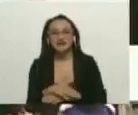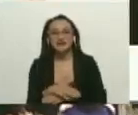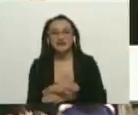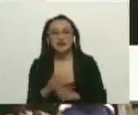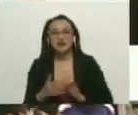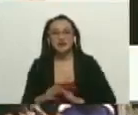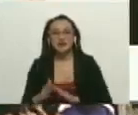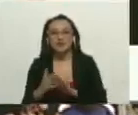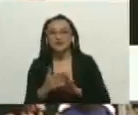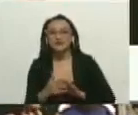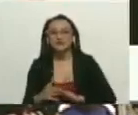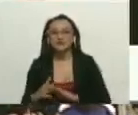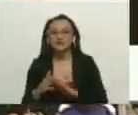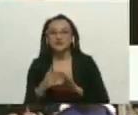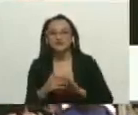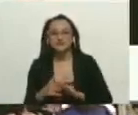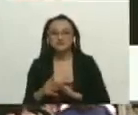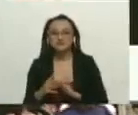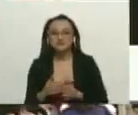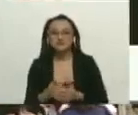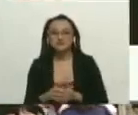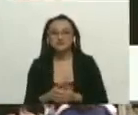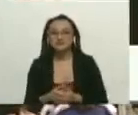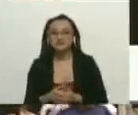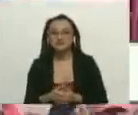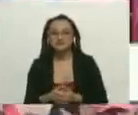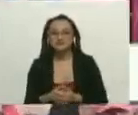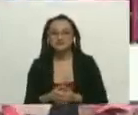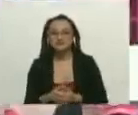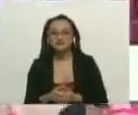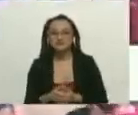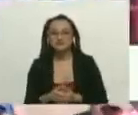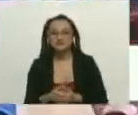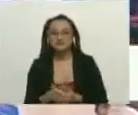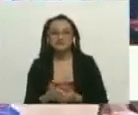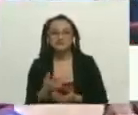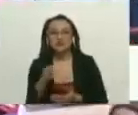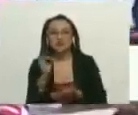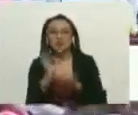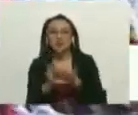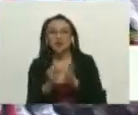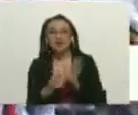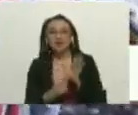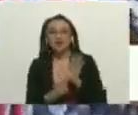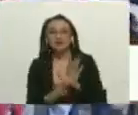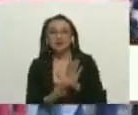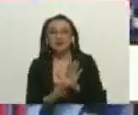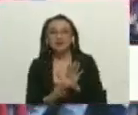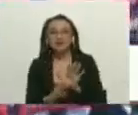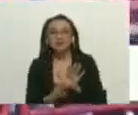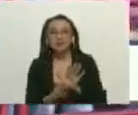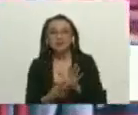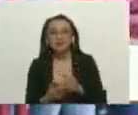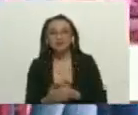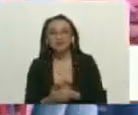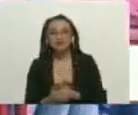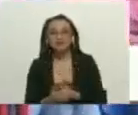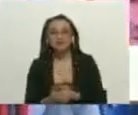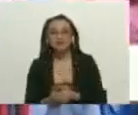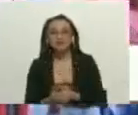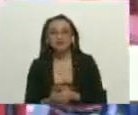y VH, nos comprometemos mediante este documento ante nuestros